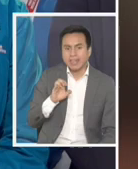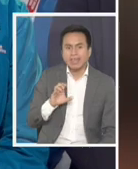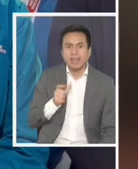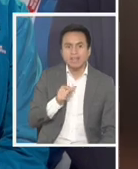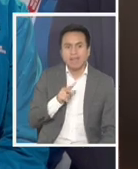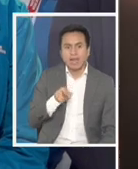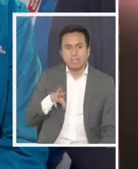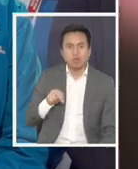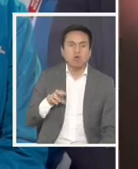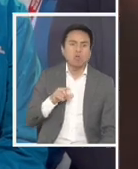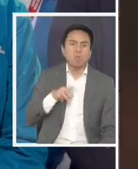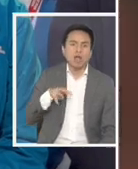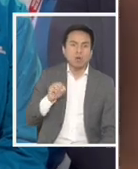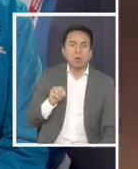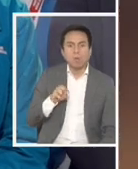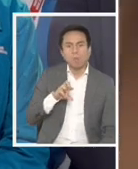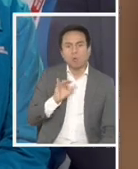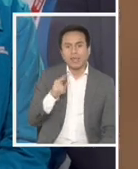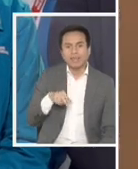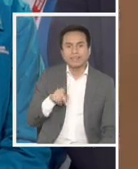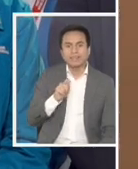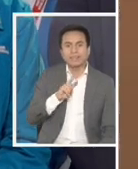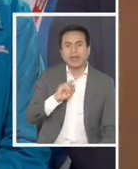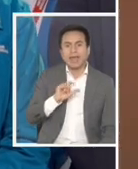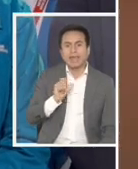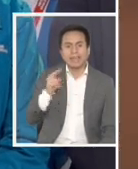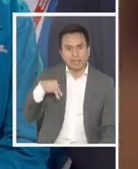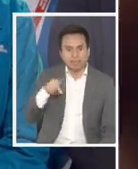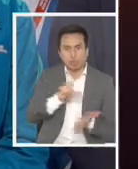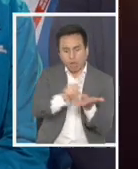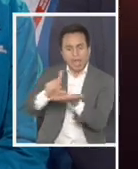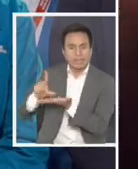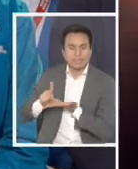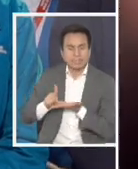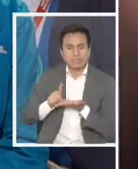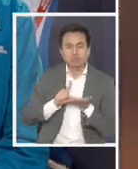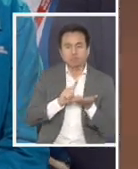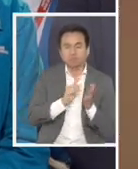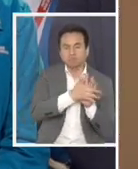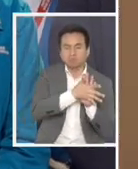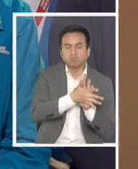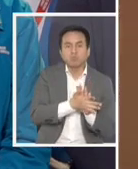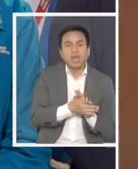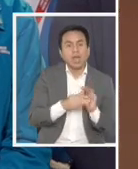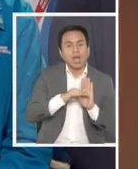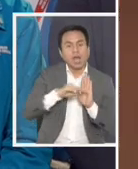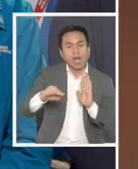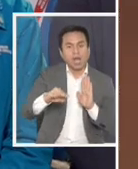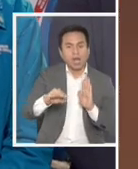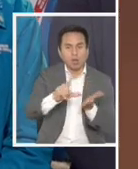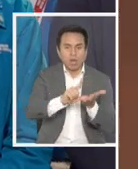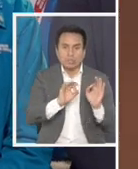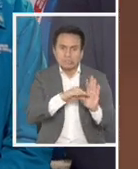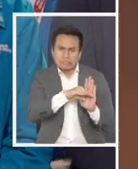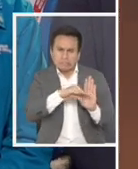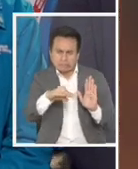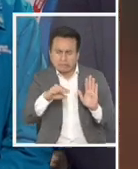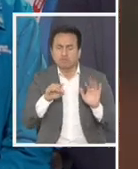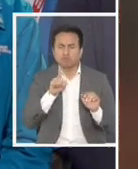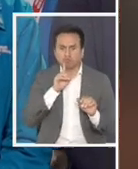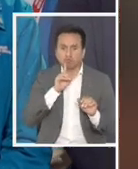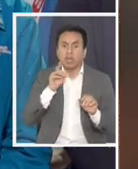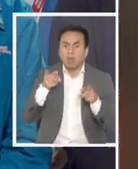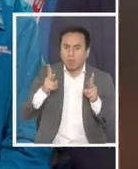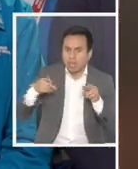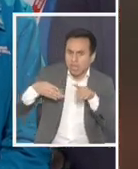galvarino lumaco puren Y traiguén estos son los lugares donde hay una estabilización de la zona donde seguro